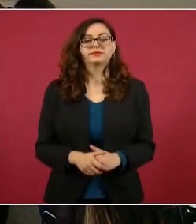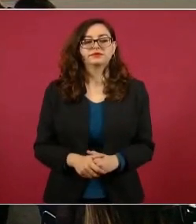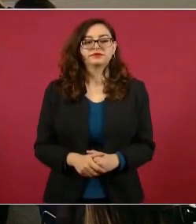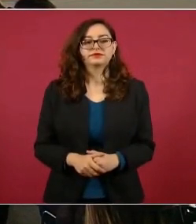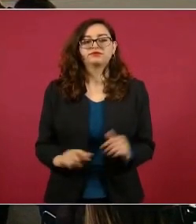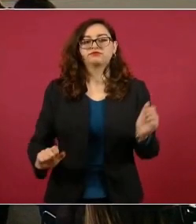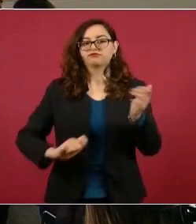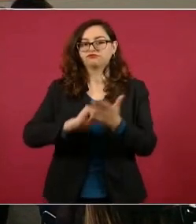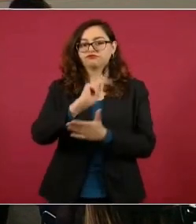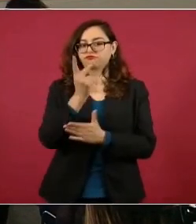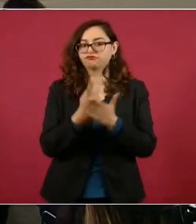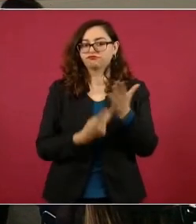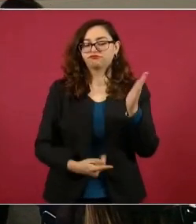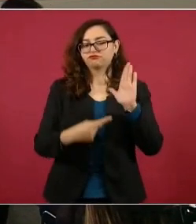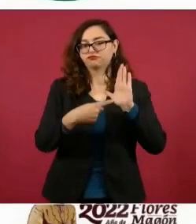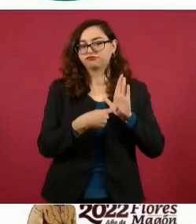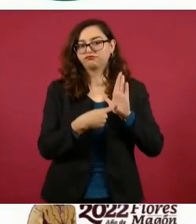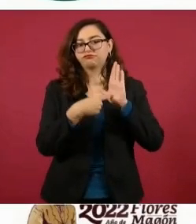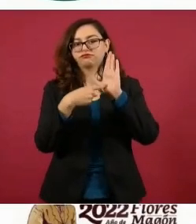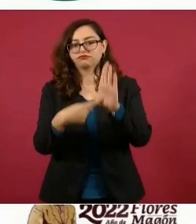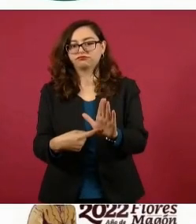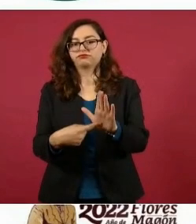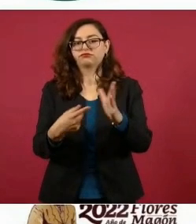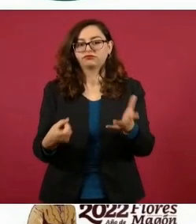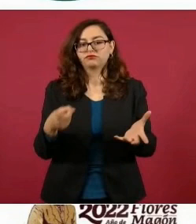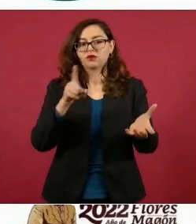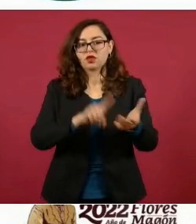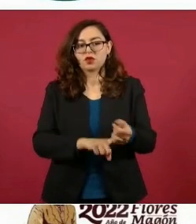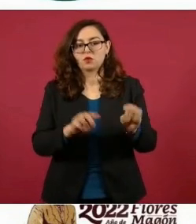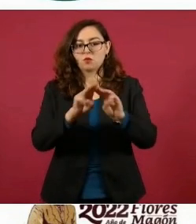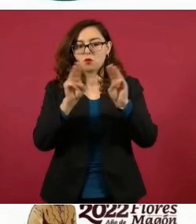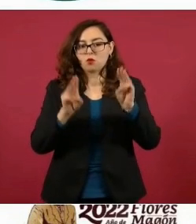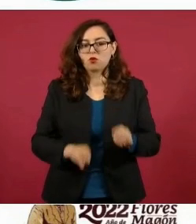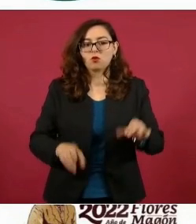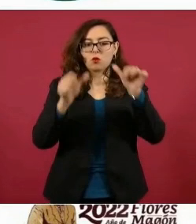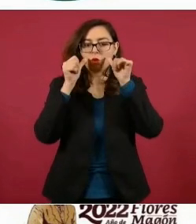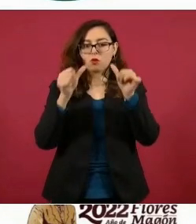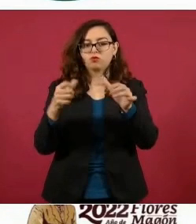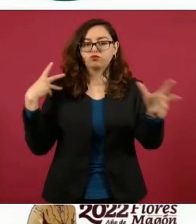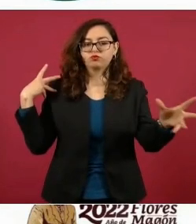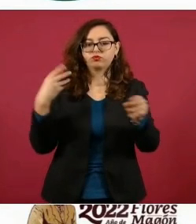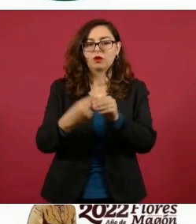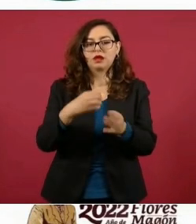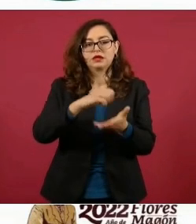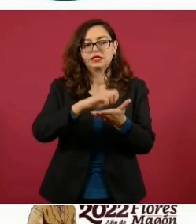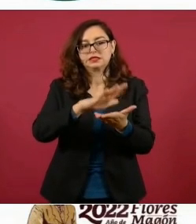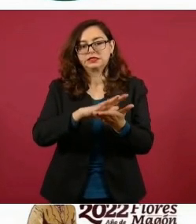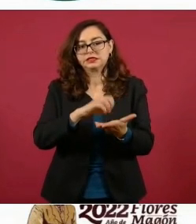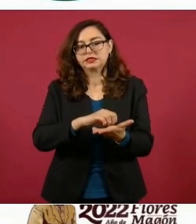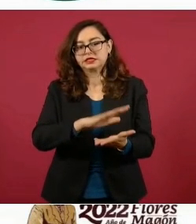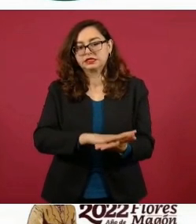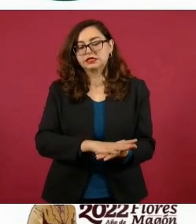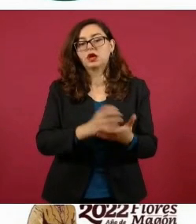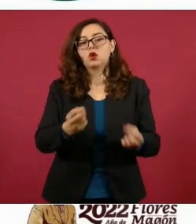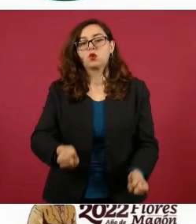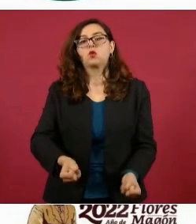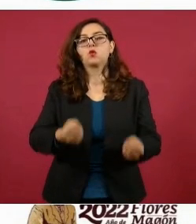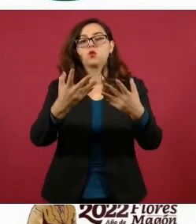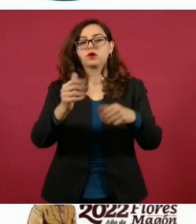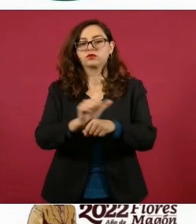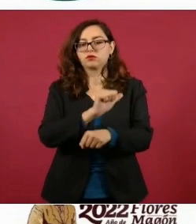resultados del programa de los módulos que están operando las citas generadas por el sistema y los autos regulados